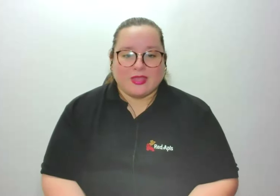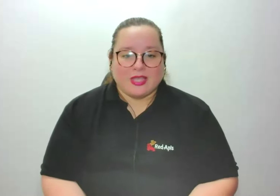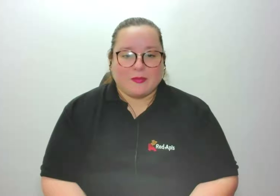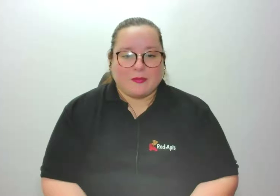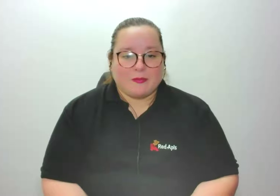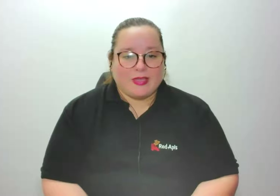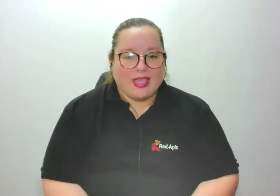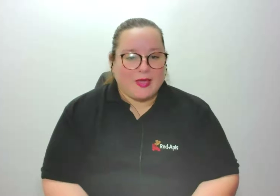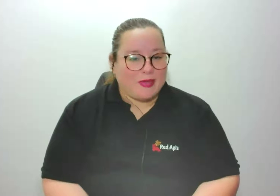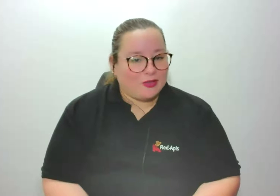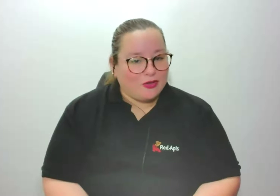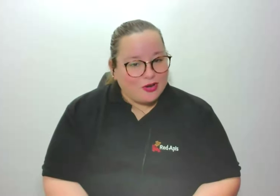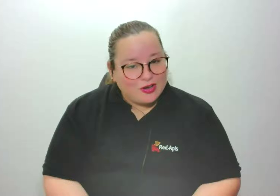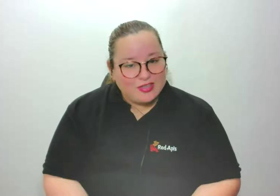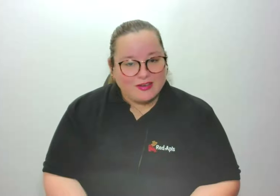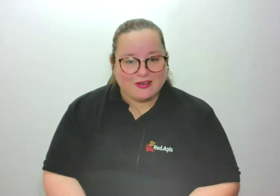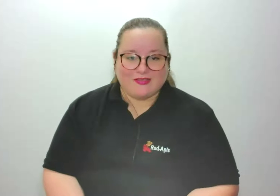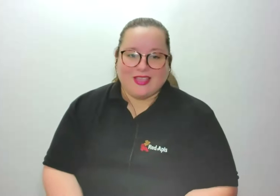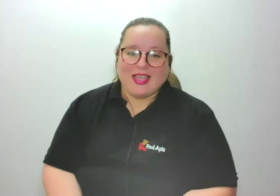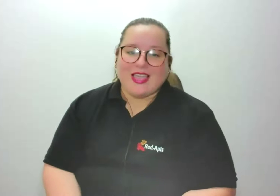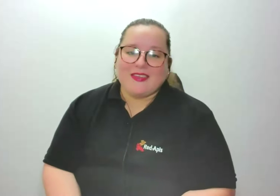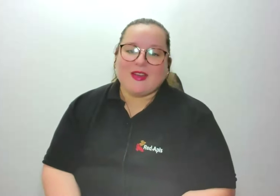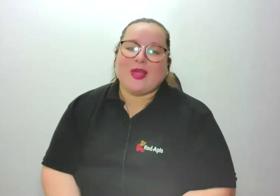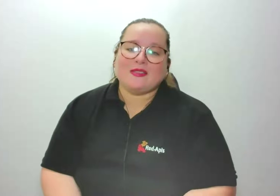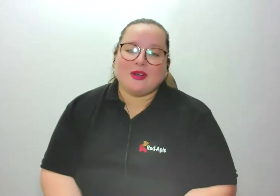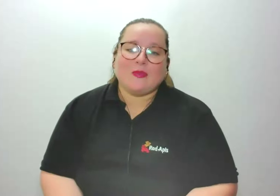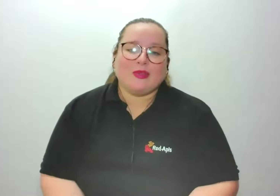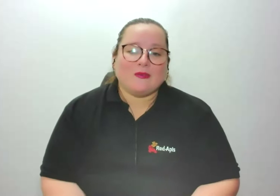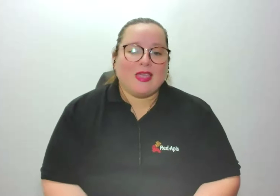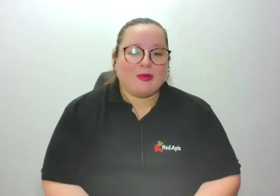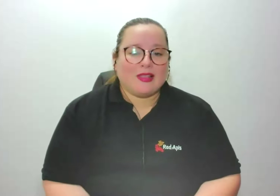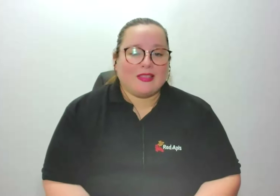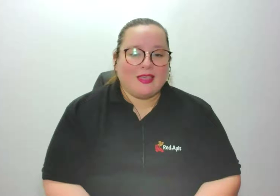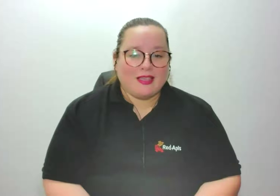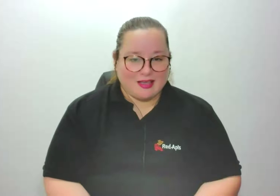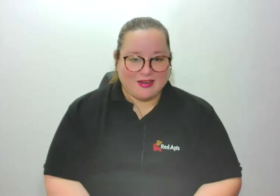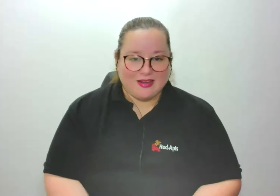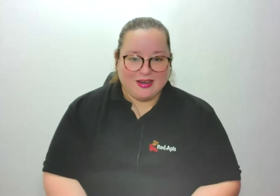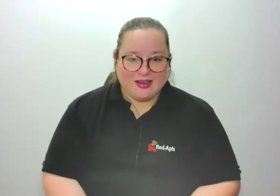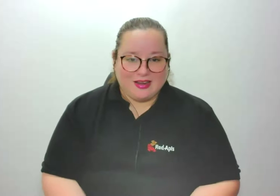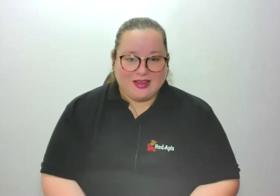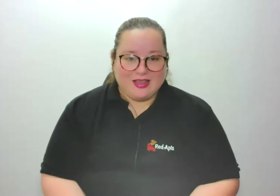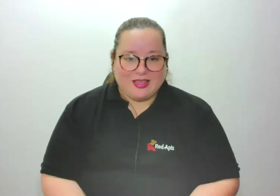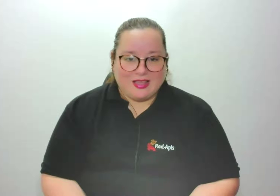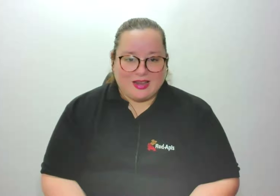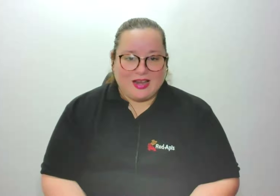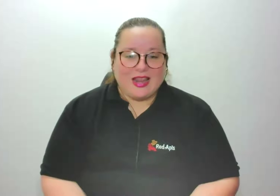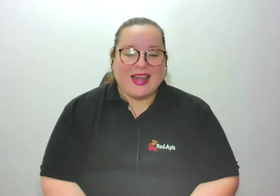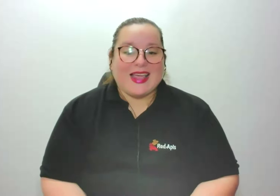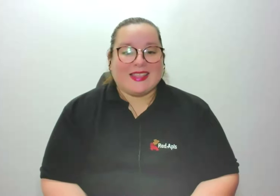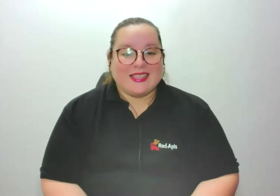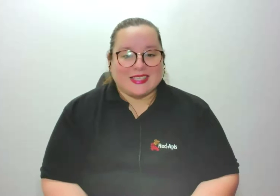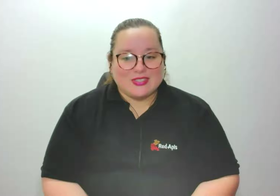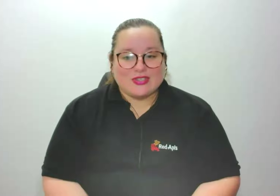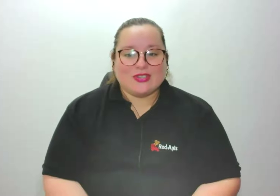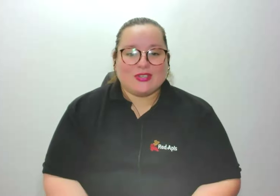visual. ¿Que es para todos los niños? No. Hay que ver cuáles son los puntos más importantes de destacar. En